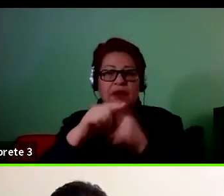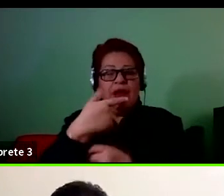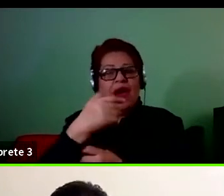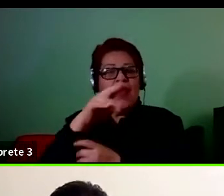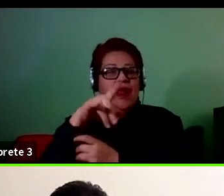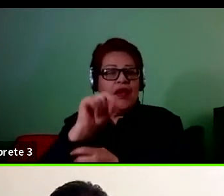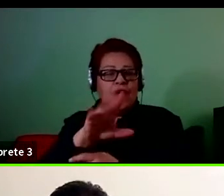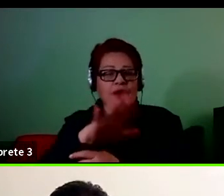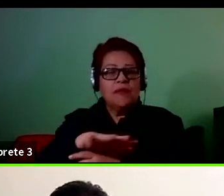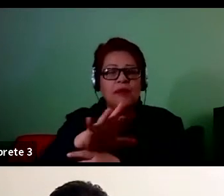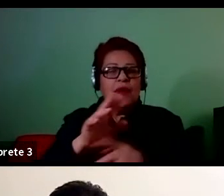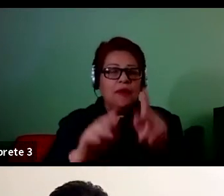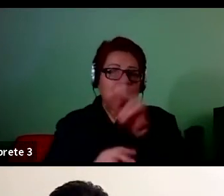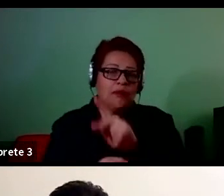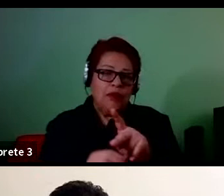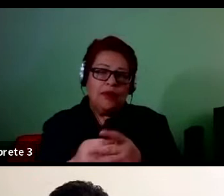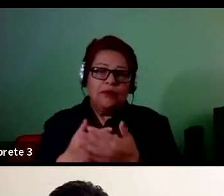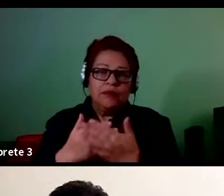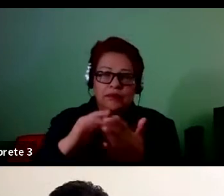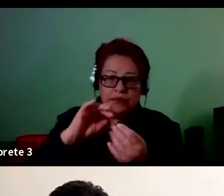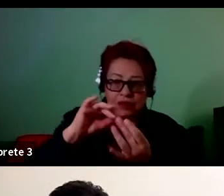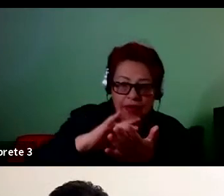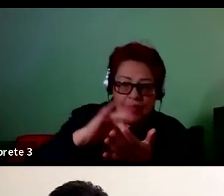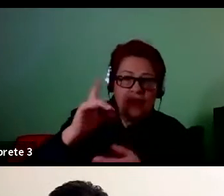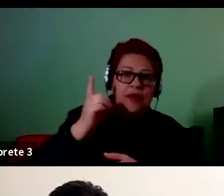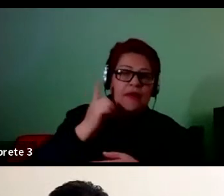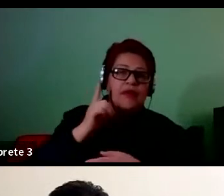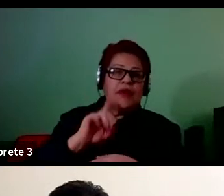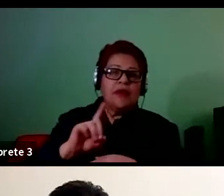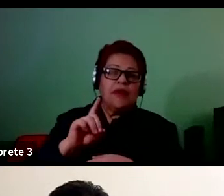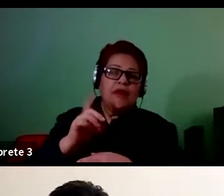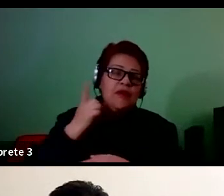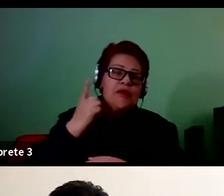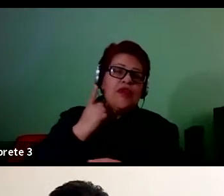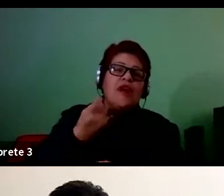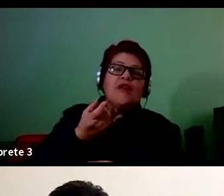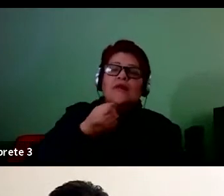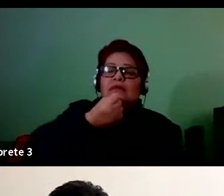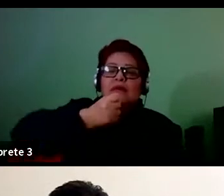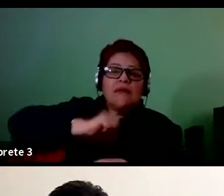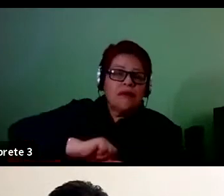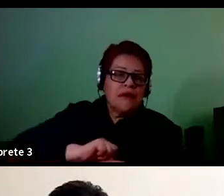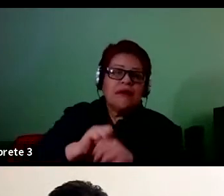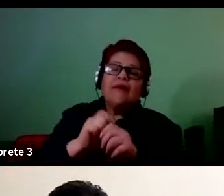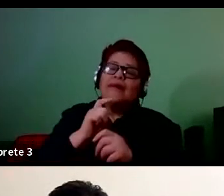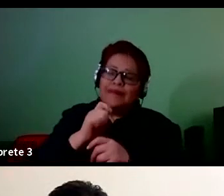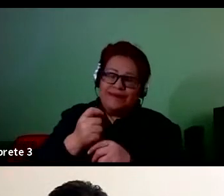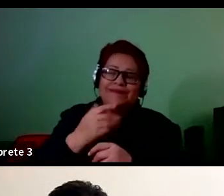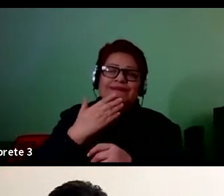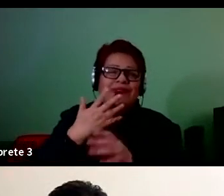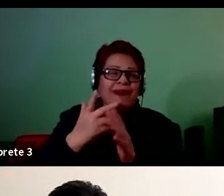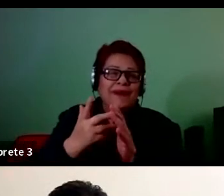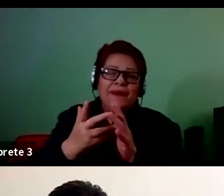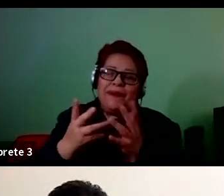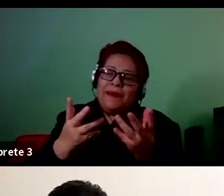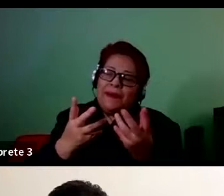público. Muchas gracias, diputado secretario, y gracias por adaptarse a esta